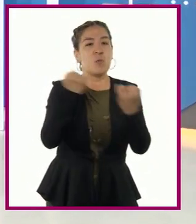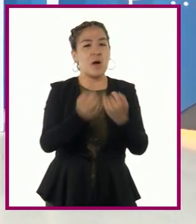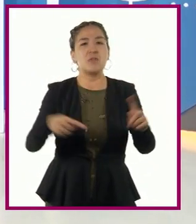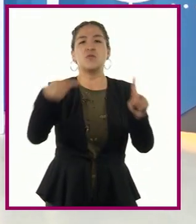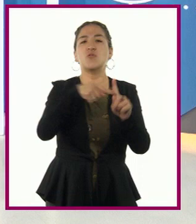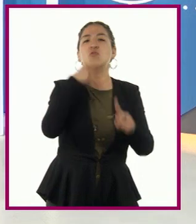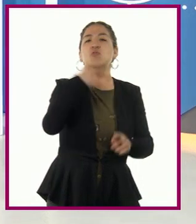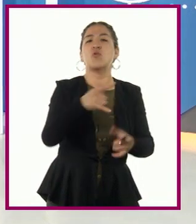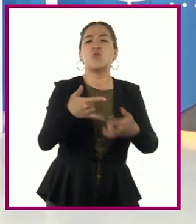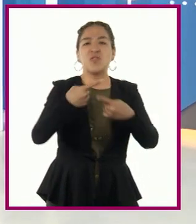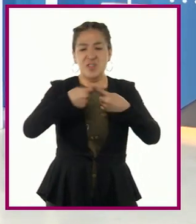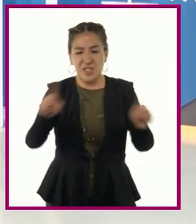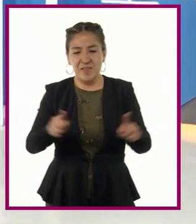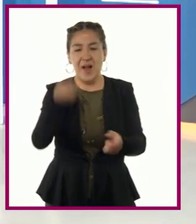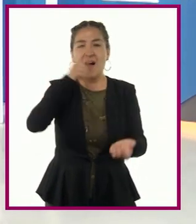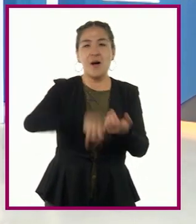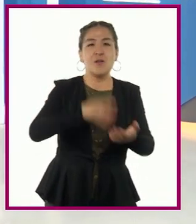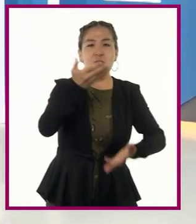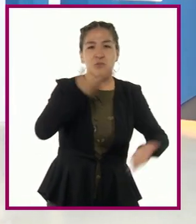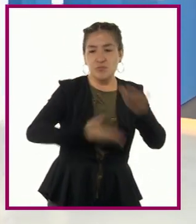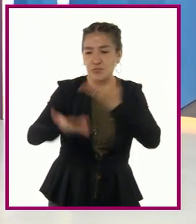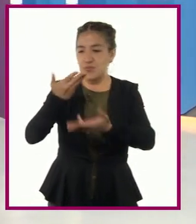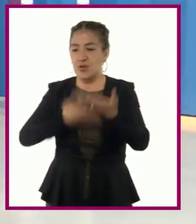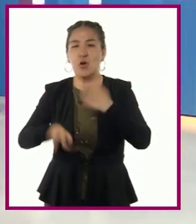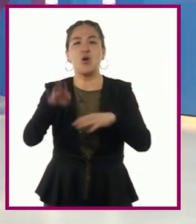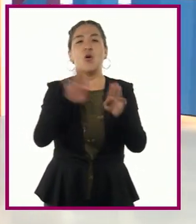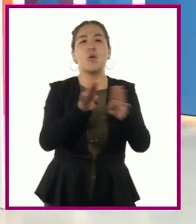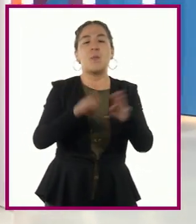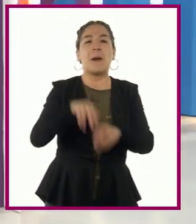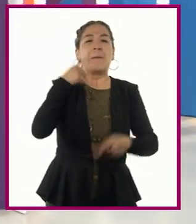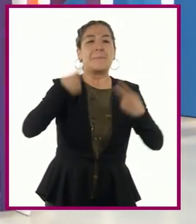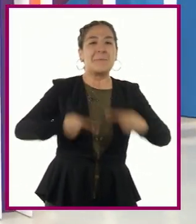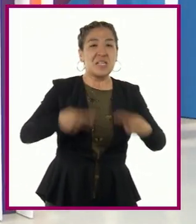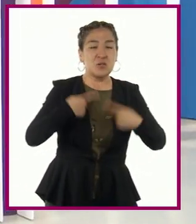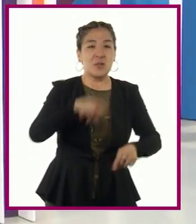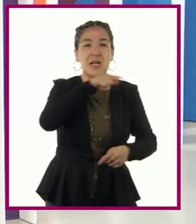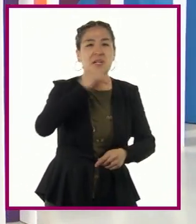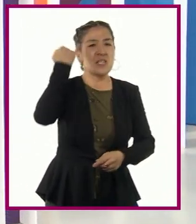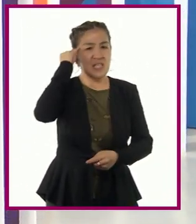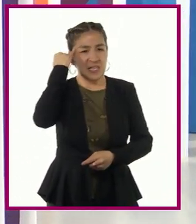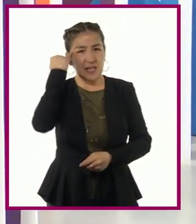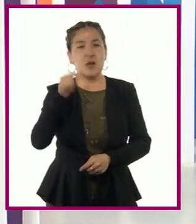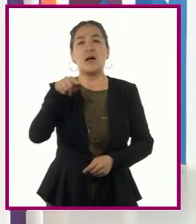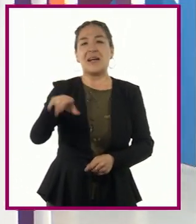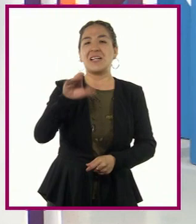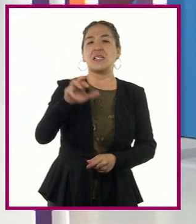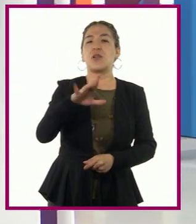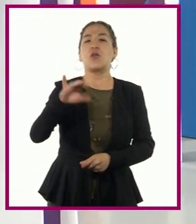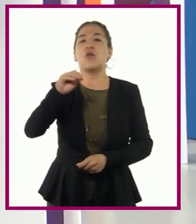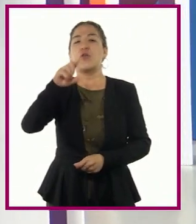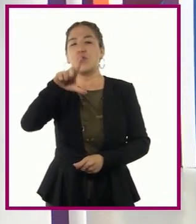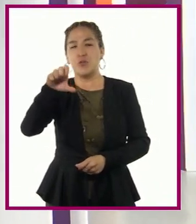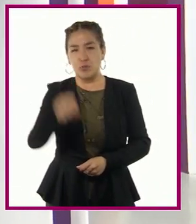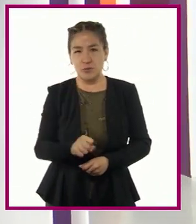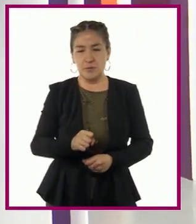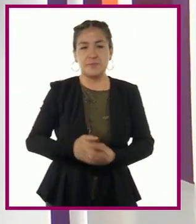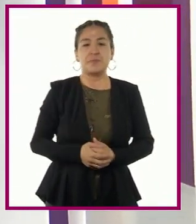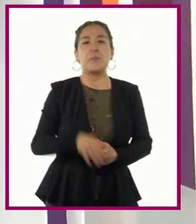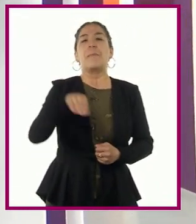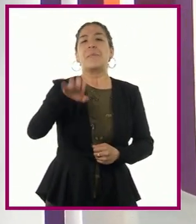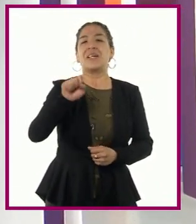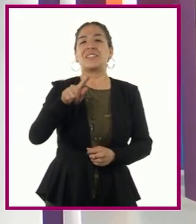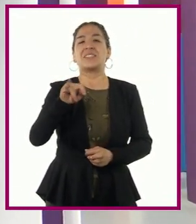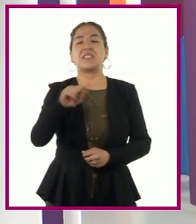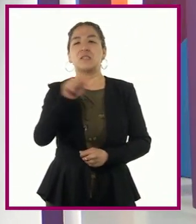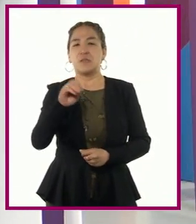la diferencia entre la sociabilidad de los peninsulares y criollos y la de indios y mestizos. En